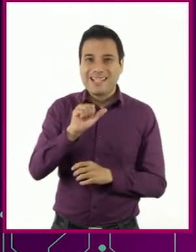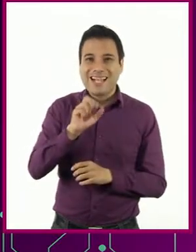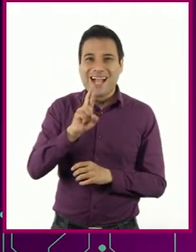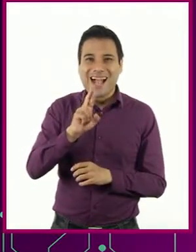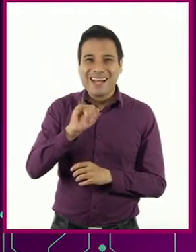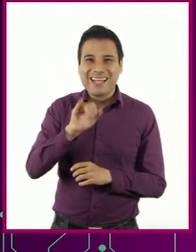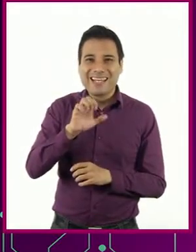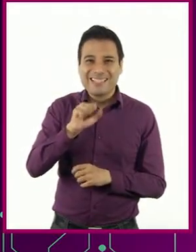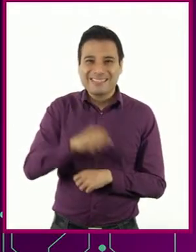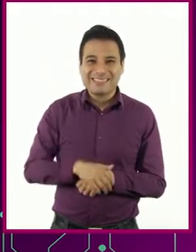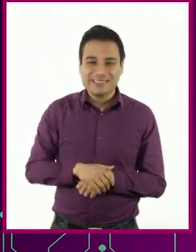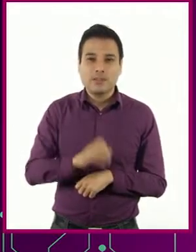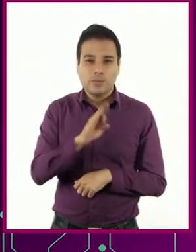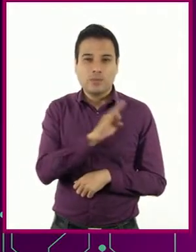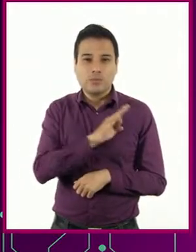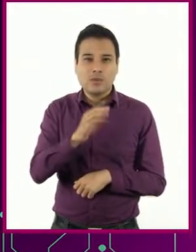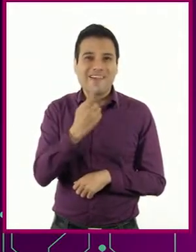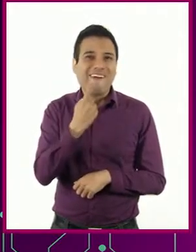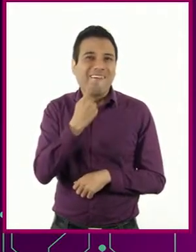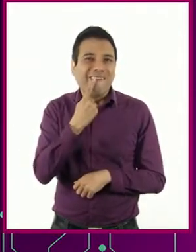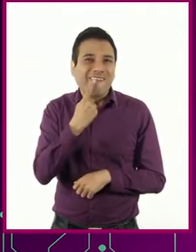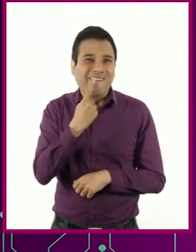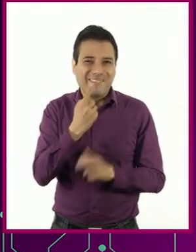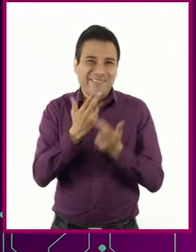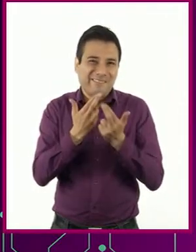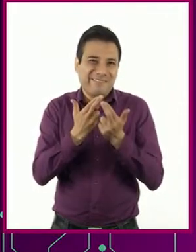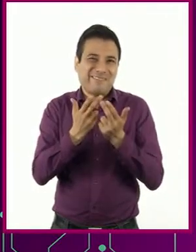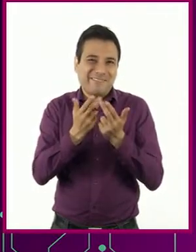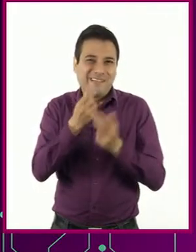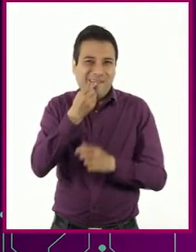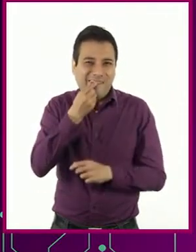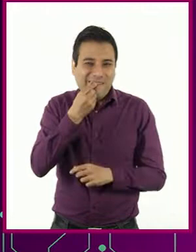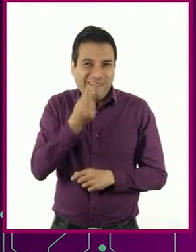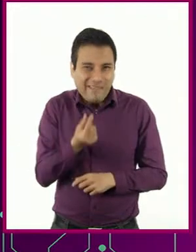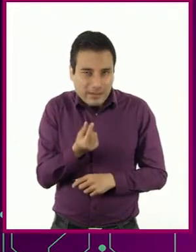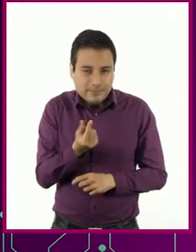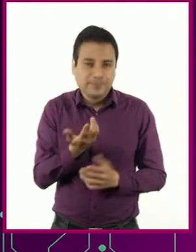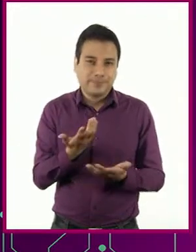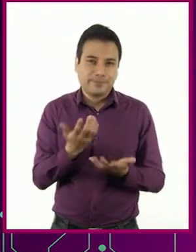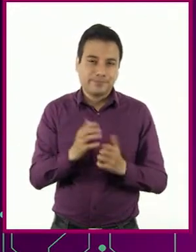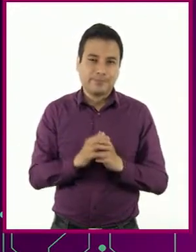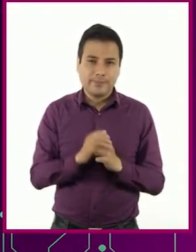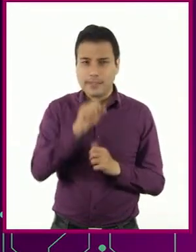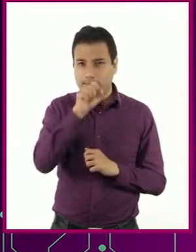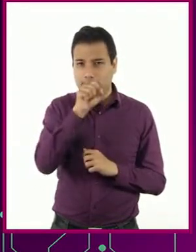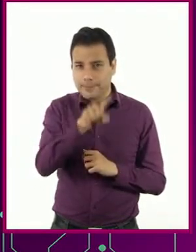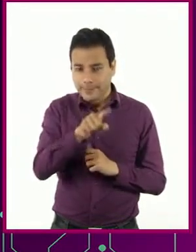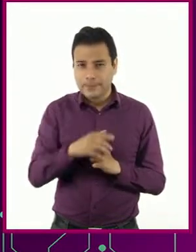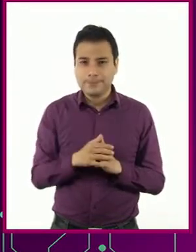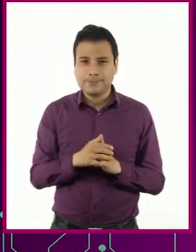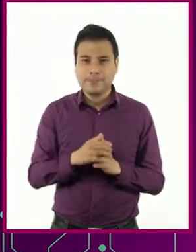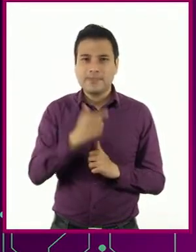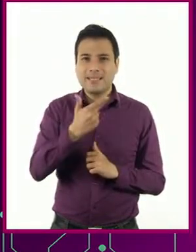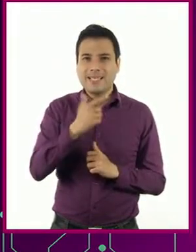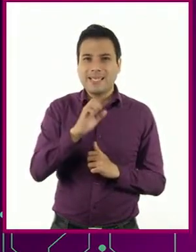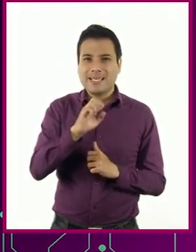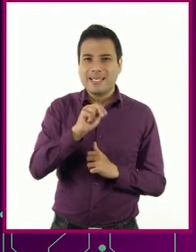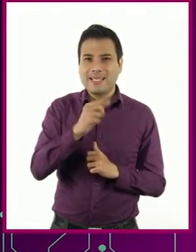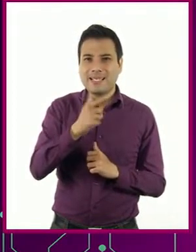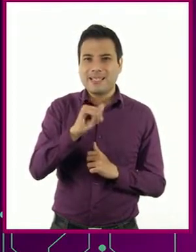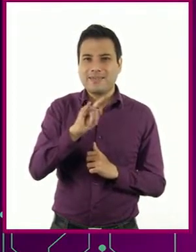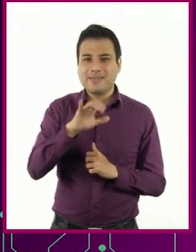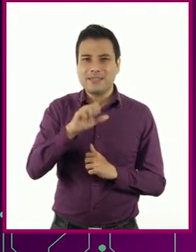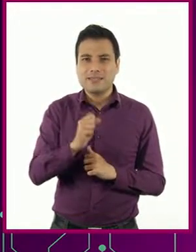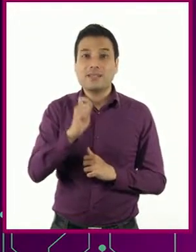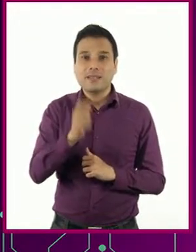que nos puede dañar las piezas dentales al grado de perderlas. A su vez también una gingivitis, que es la inflamación de